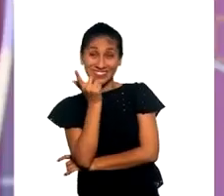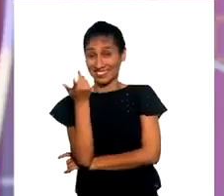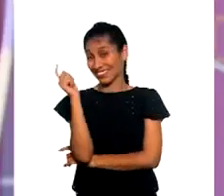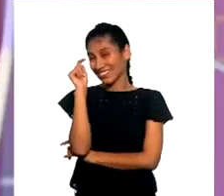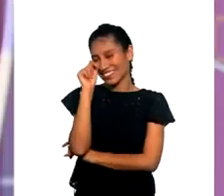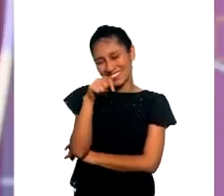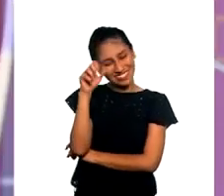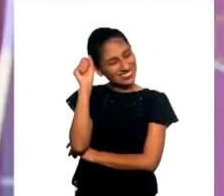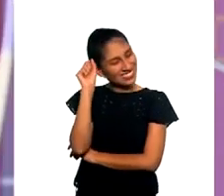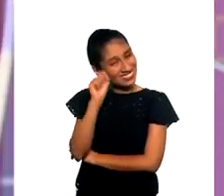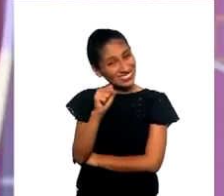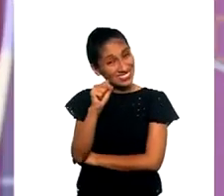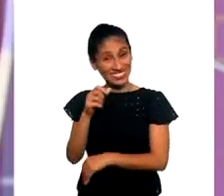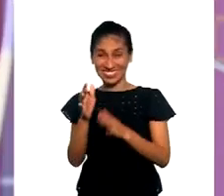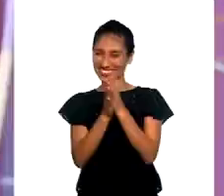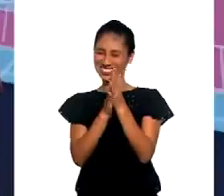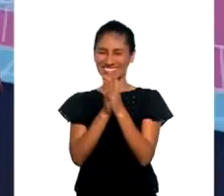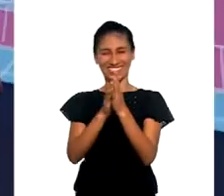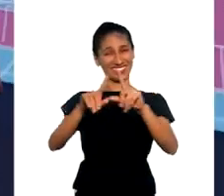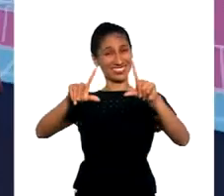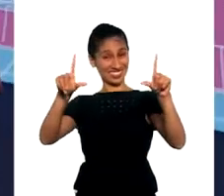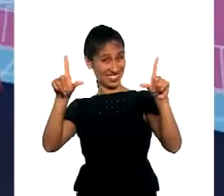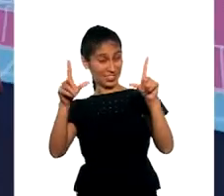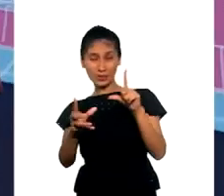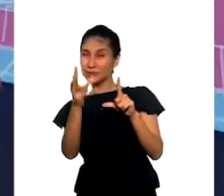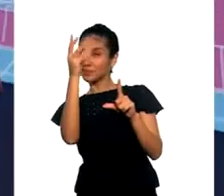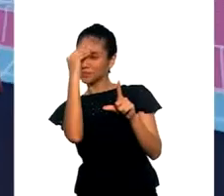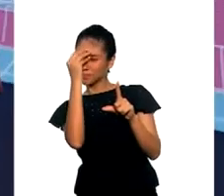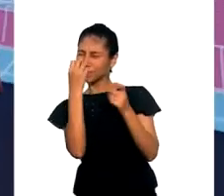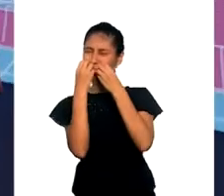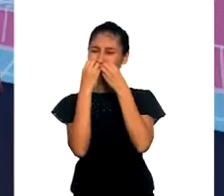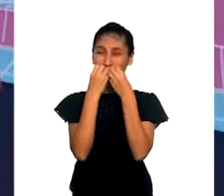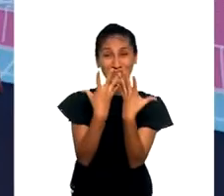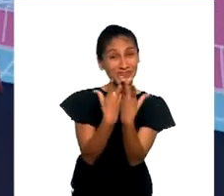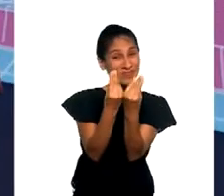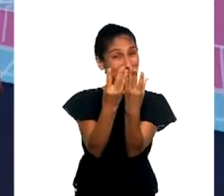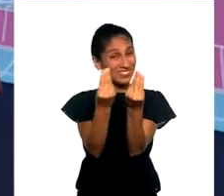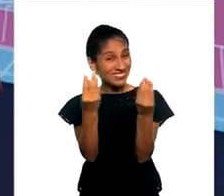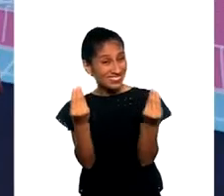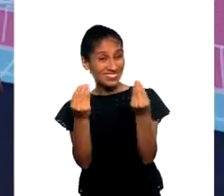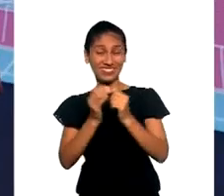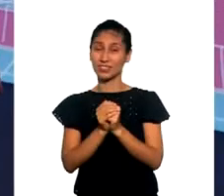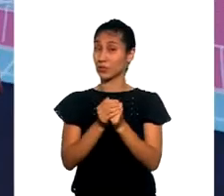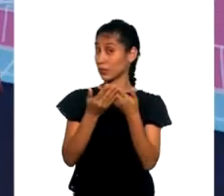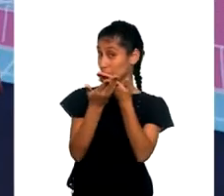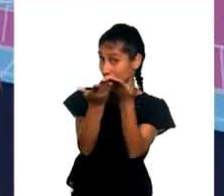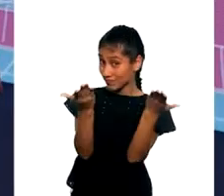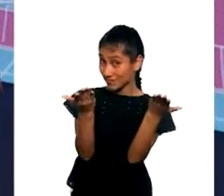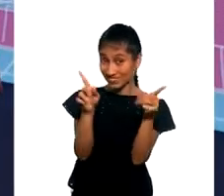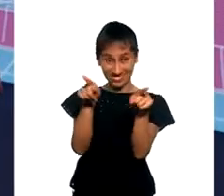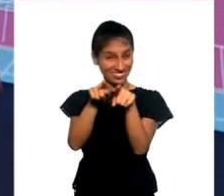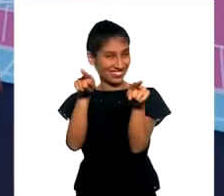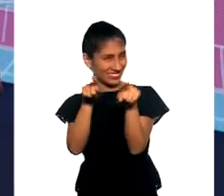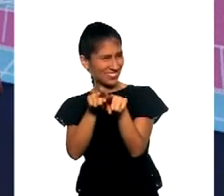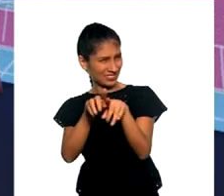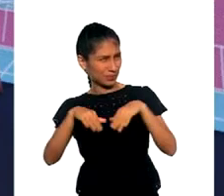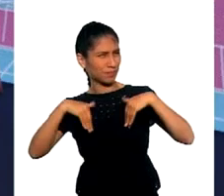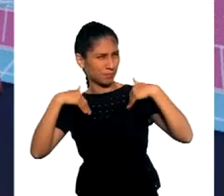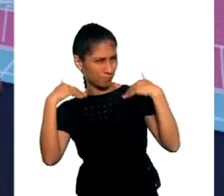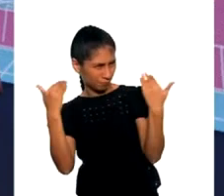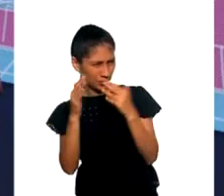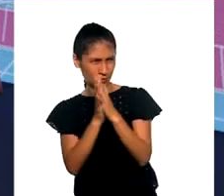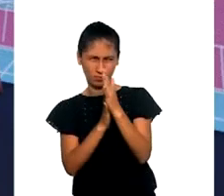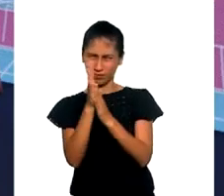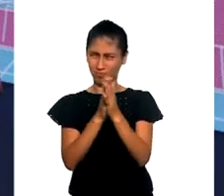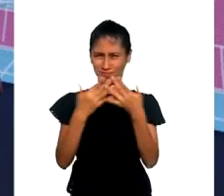hoy sí que nos hemos divertido y hemos aprendido mucho ustedes también pueden llegar a